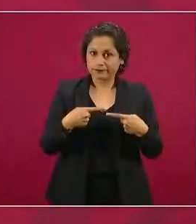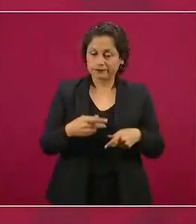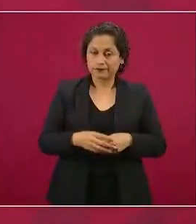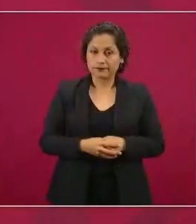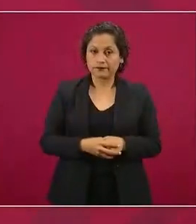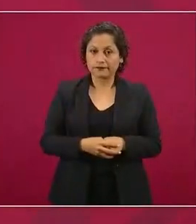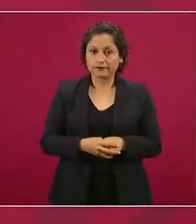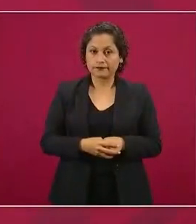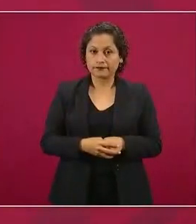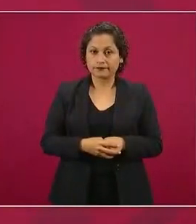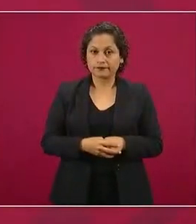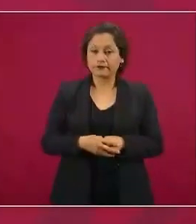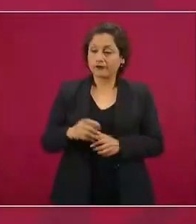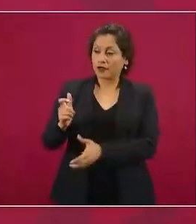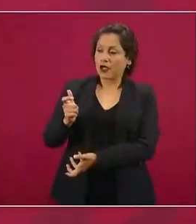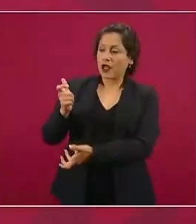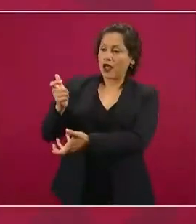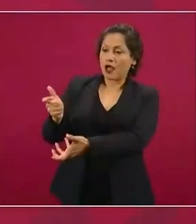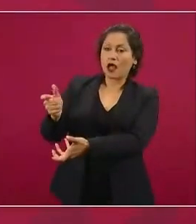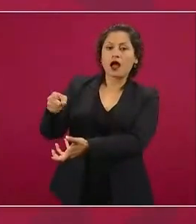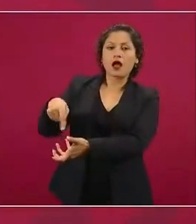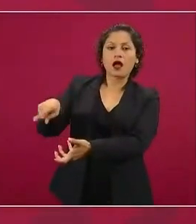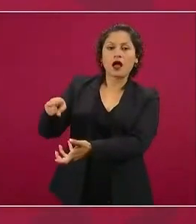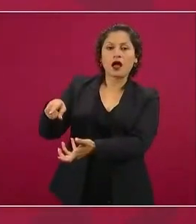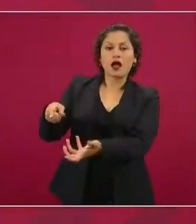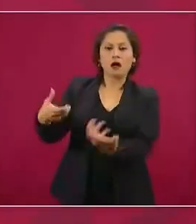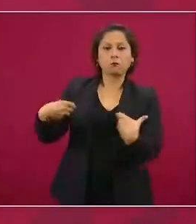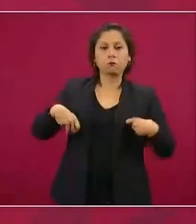que no se roben el dinero del presupuesto,